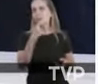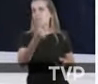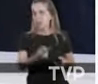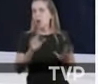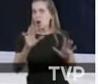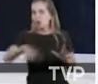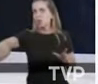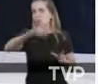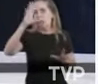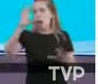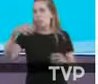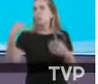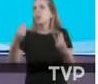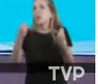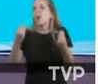Recordemos